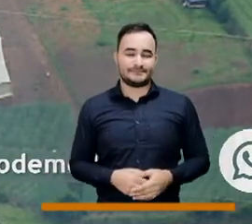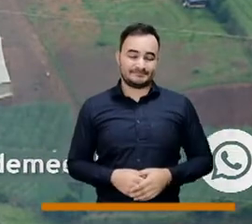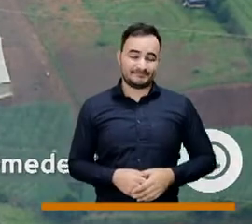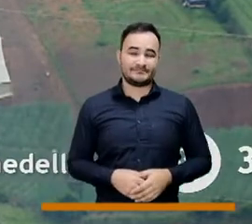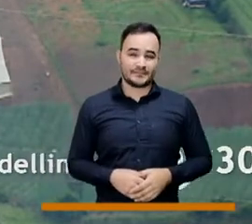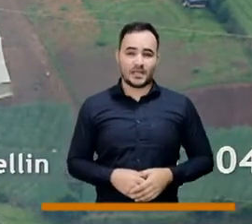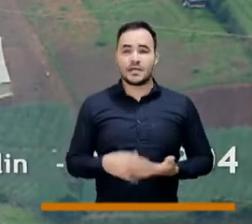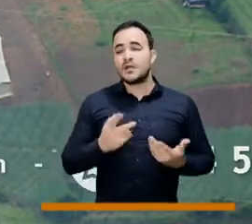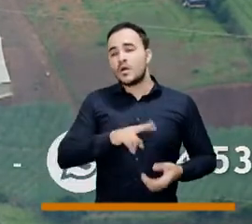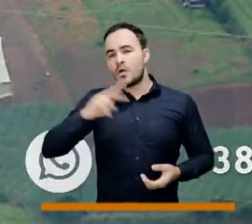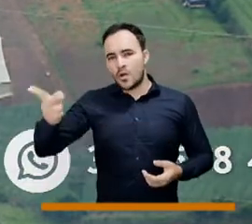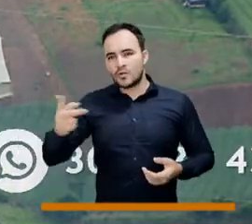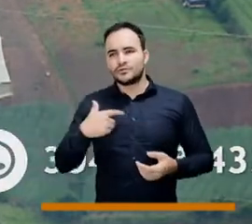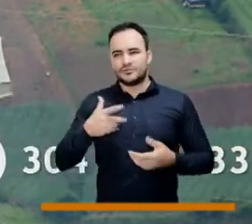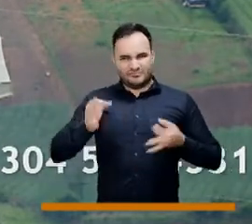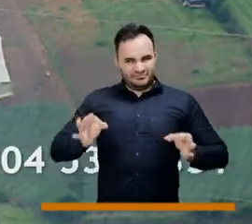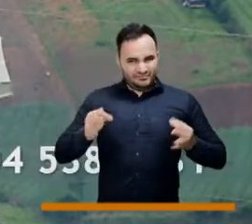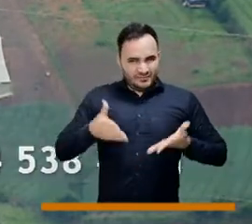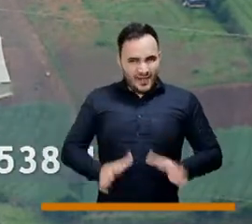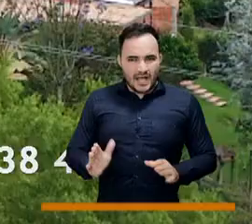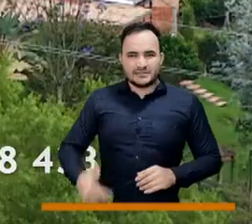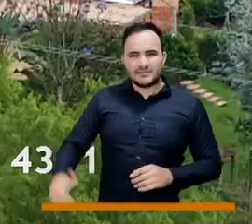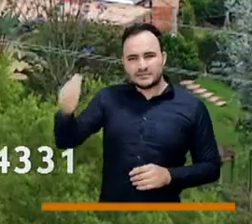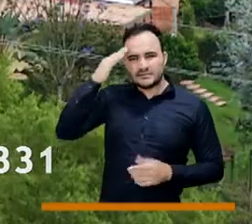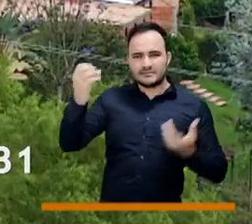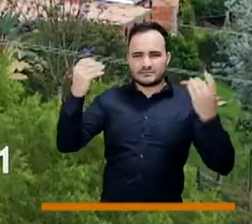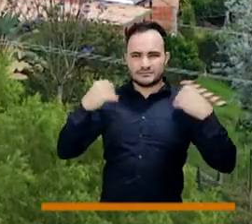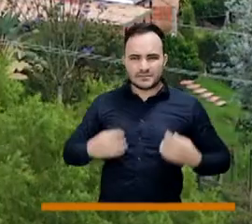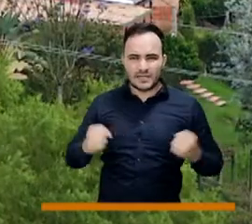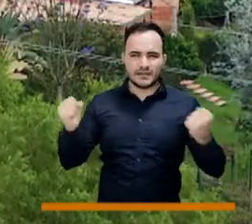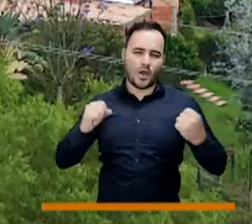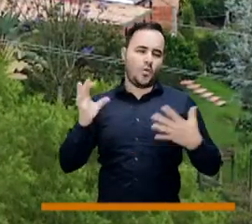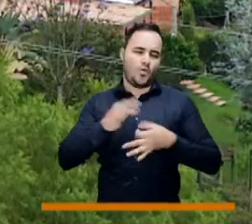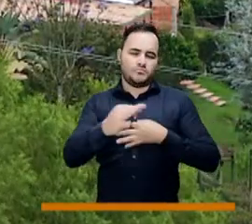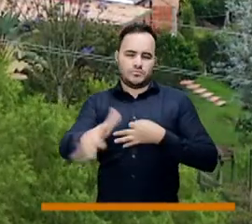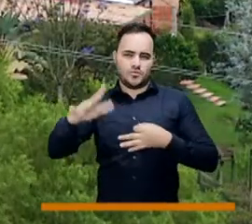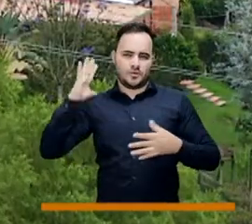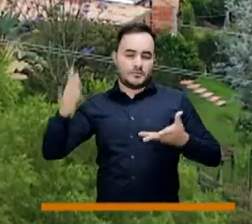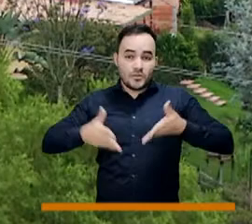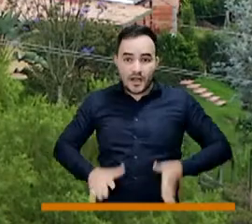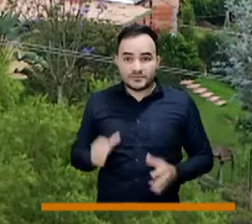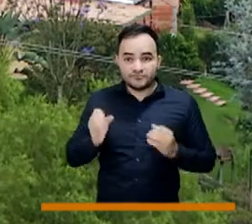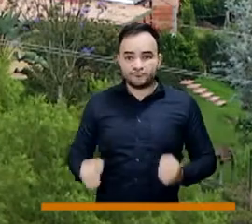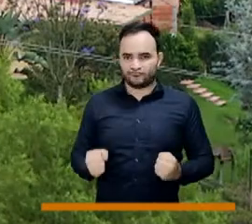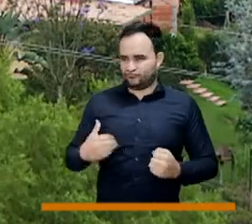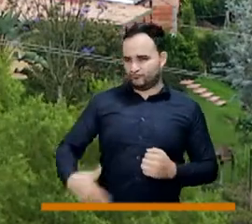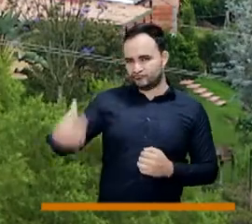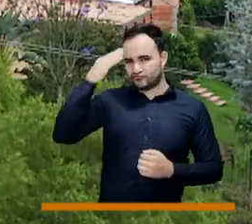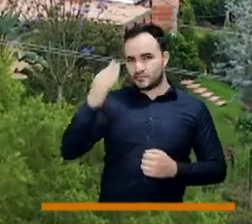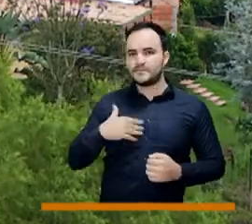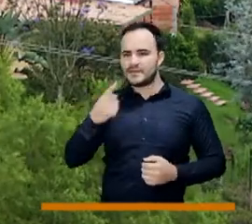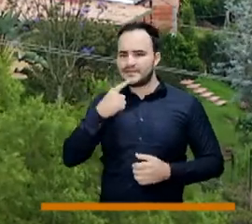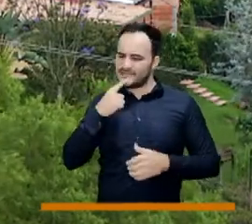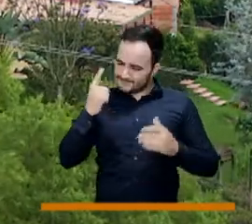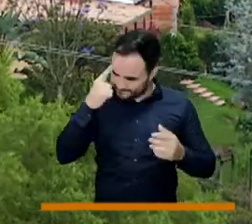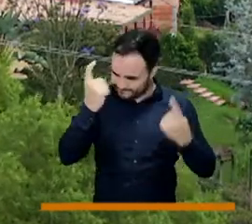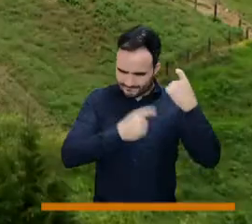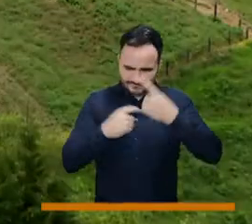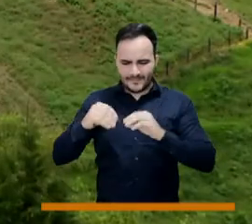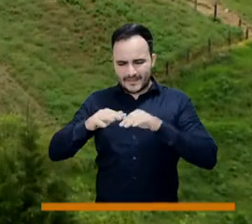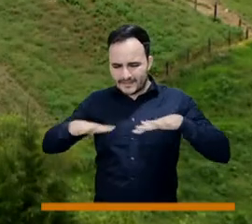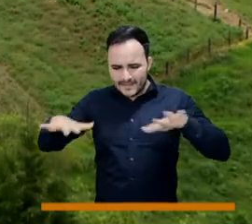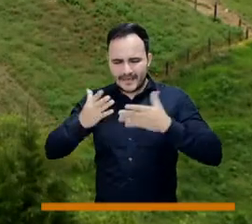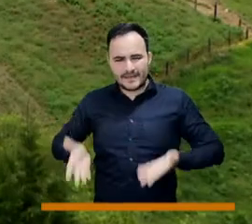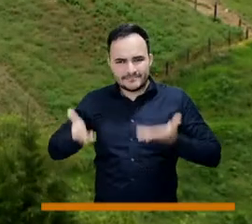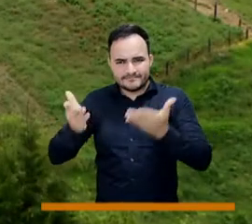Los naturales, los que llamamos nativos, entonces tienen un principio de que a sus hijos hay que entregarles